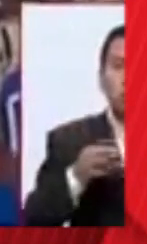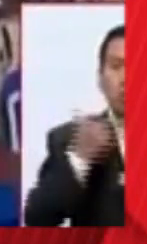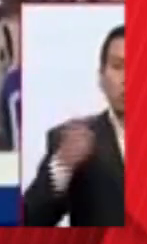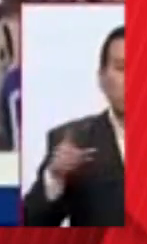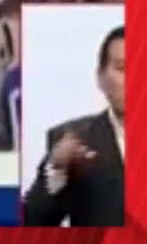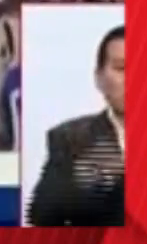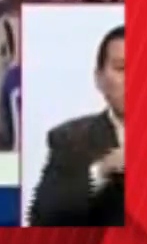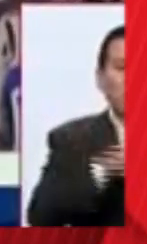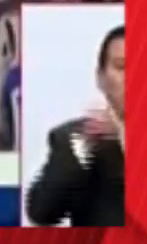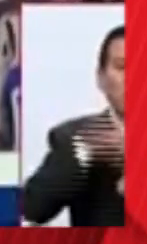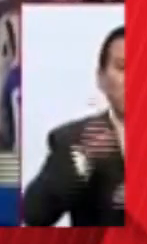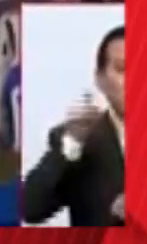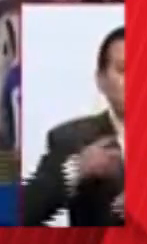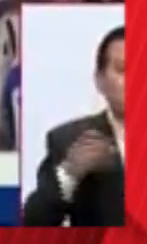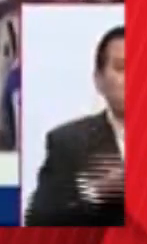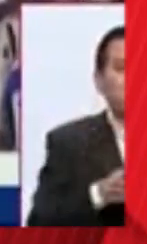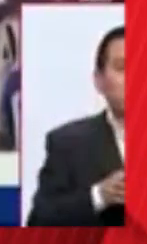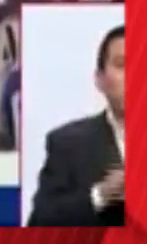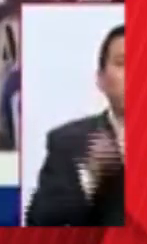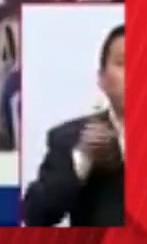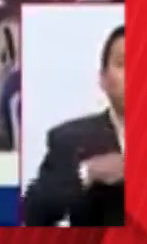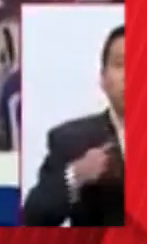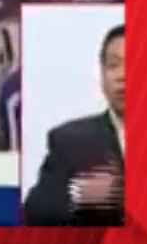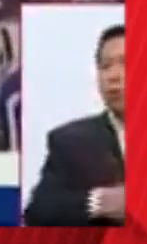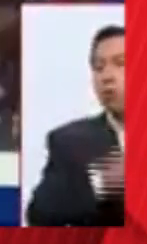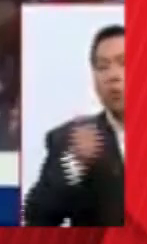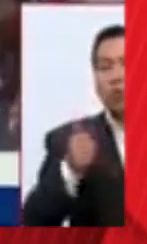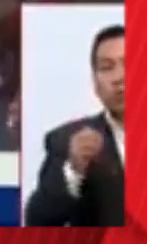ley electoral. Y después habrá